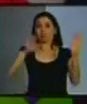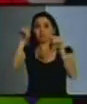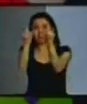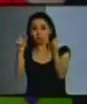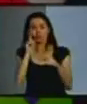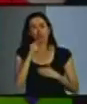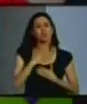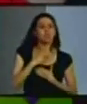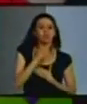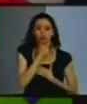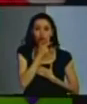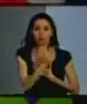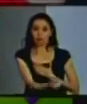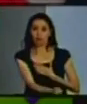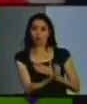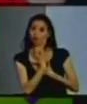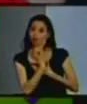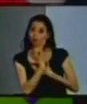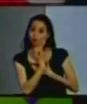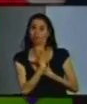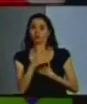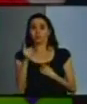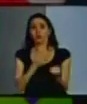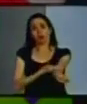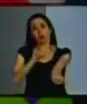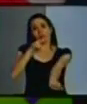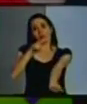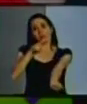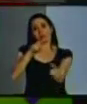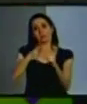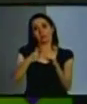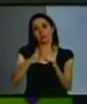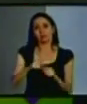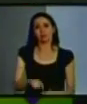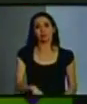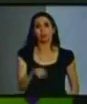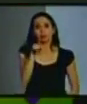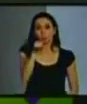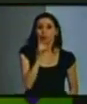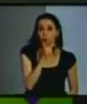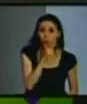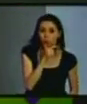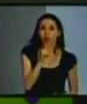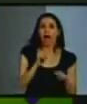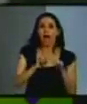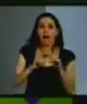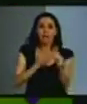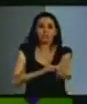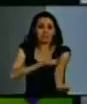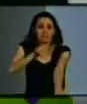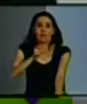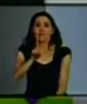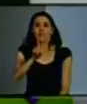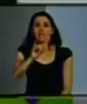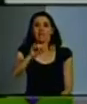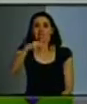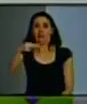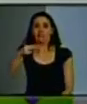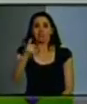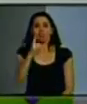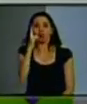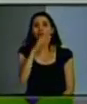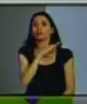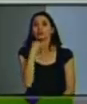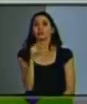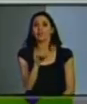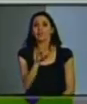tengan sospechas de estar contagiados a hacerse el examen. ¿Tienes una duda? Hazte el examen del VIH. Lo único mortal